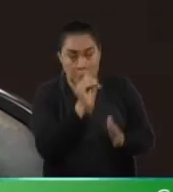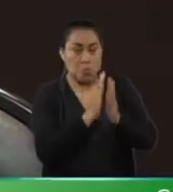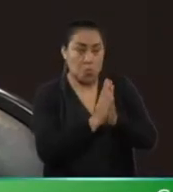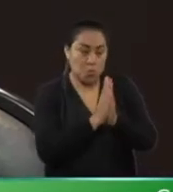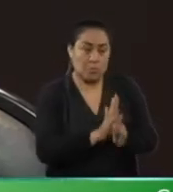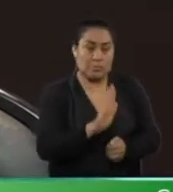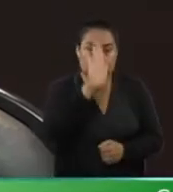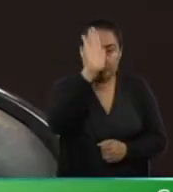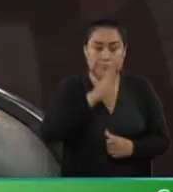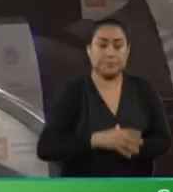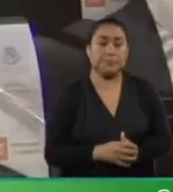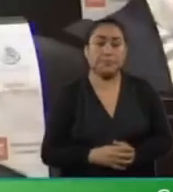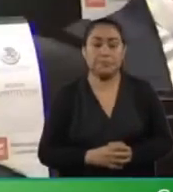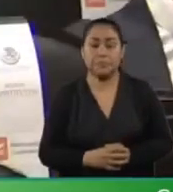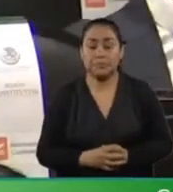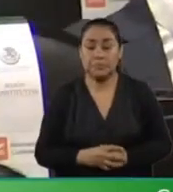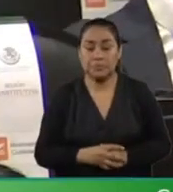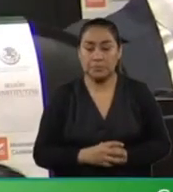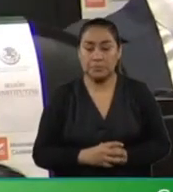en manifestarlo.